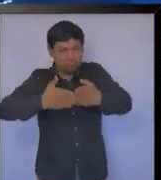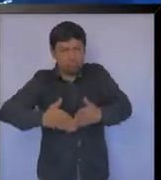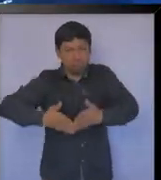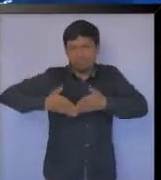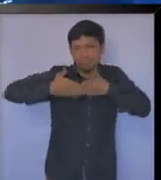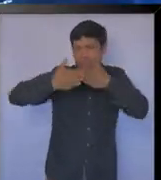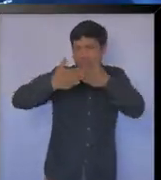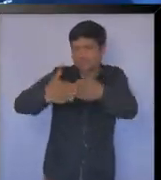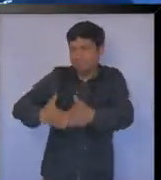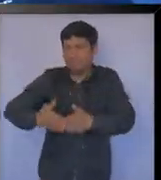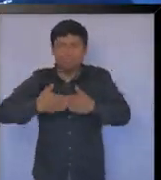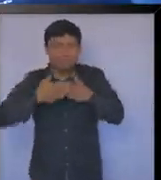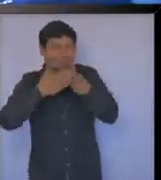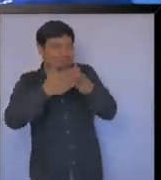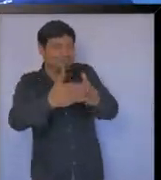navegar.